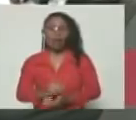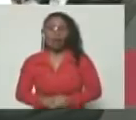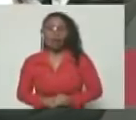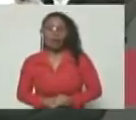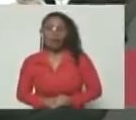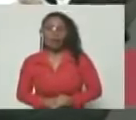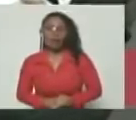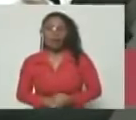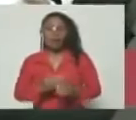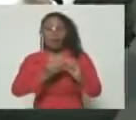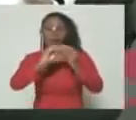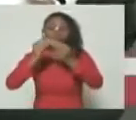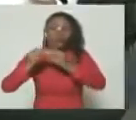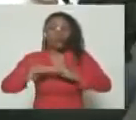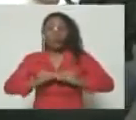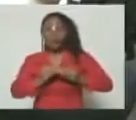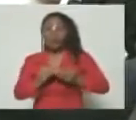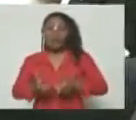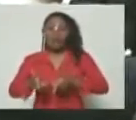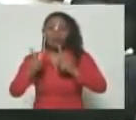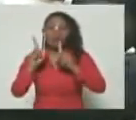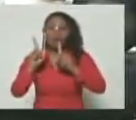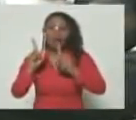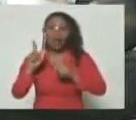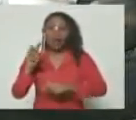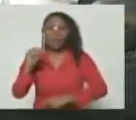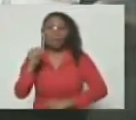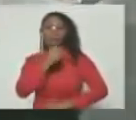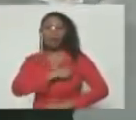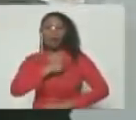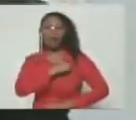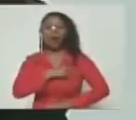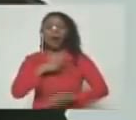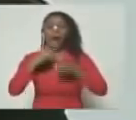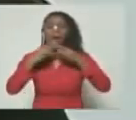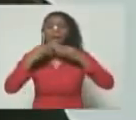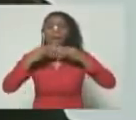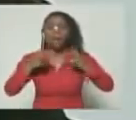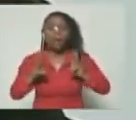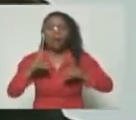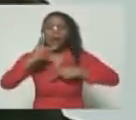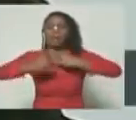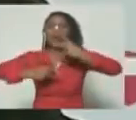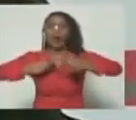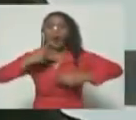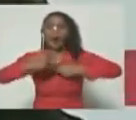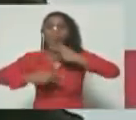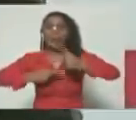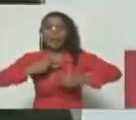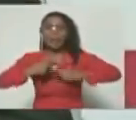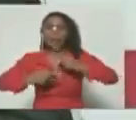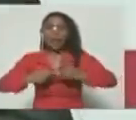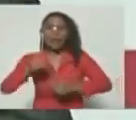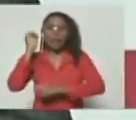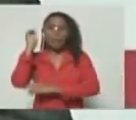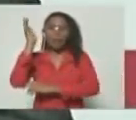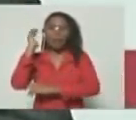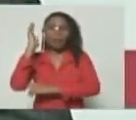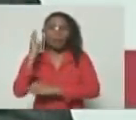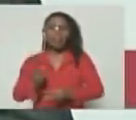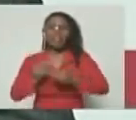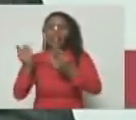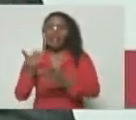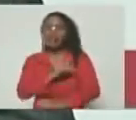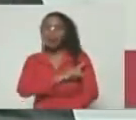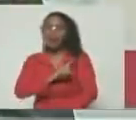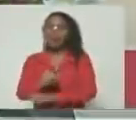y la reconstrucción de la autoridad moral, la autoridad pública, la autoridad política del Parlamento se da si cumplen